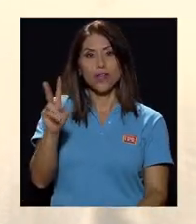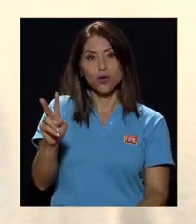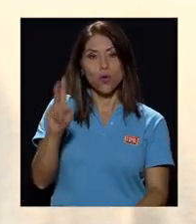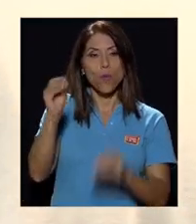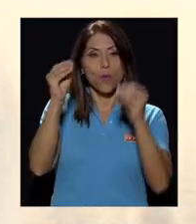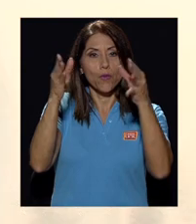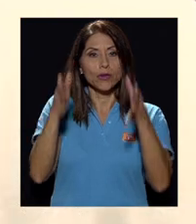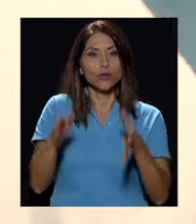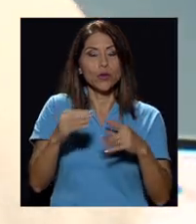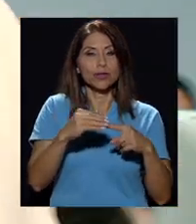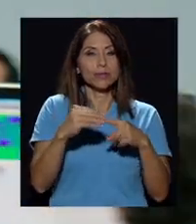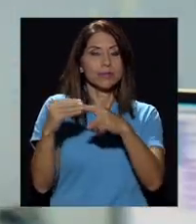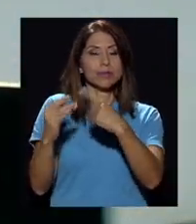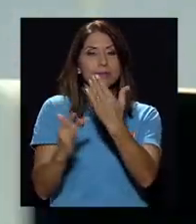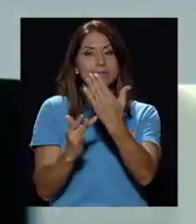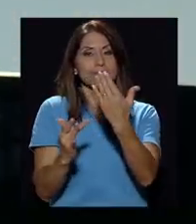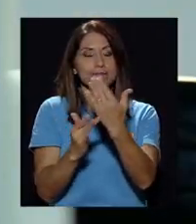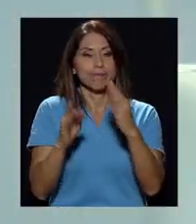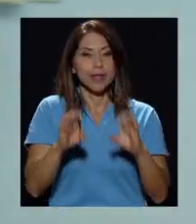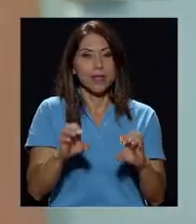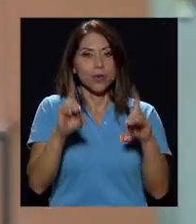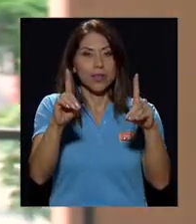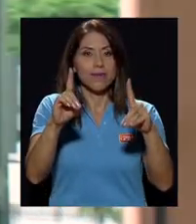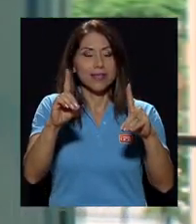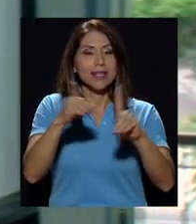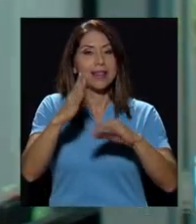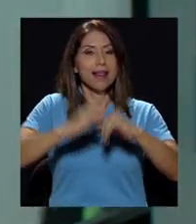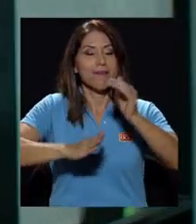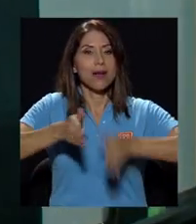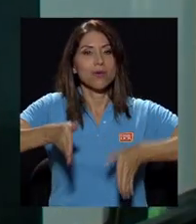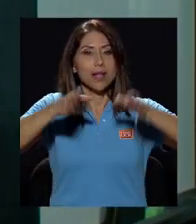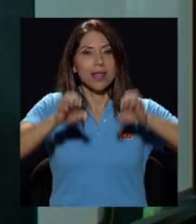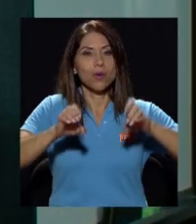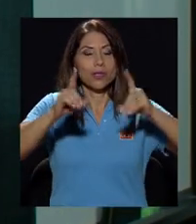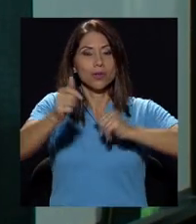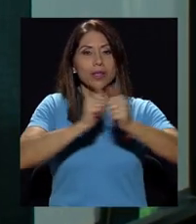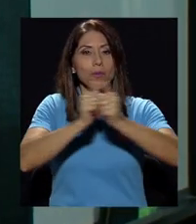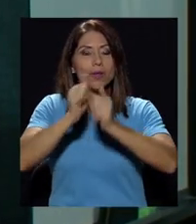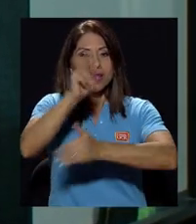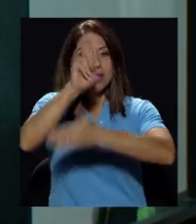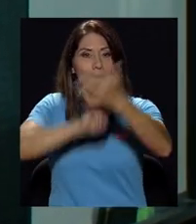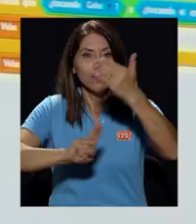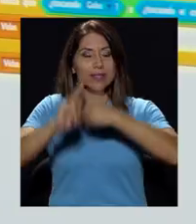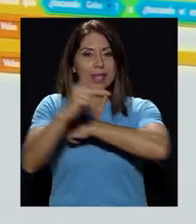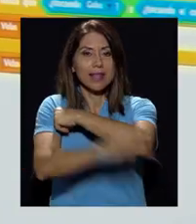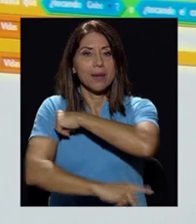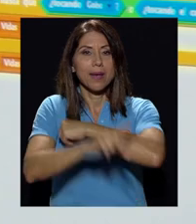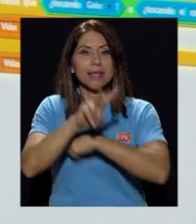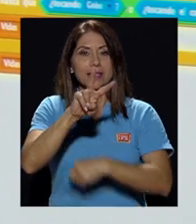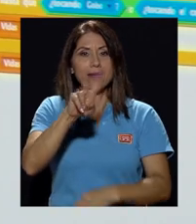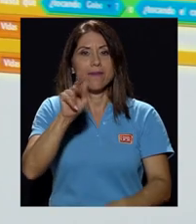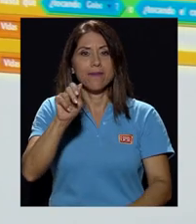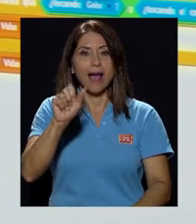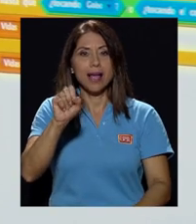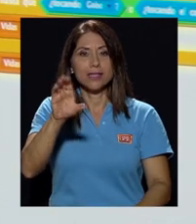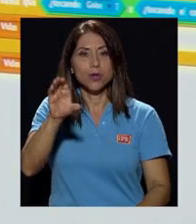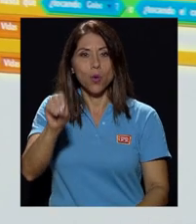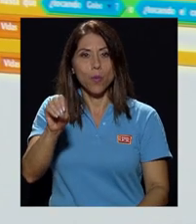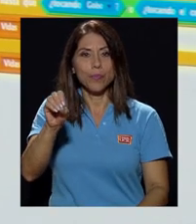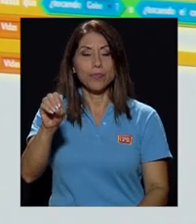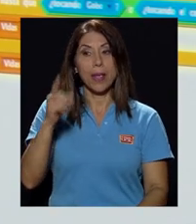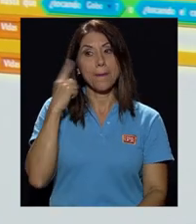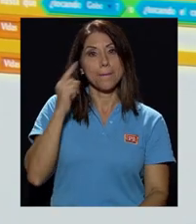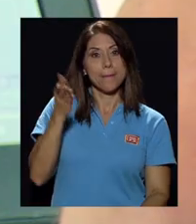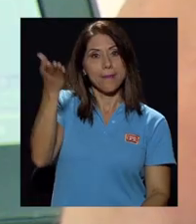profesor especialista en tecnologías educativas de la facultad de educación y deporte de la universidad del país vasco para este